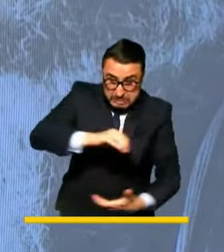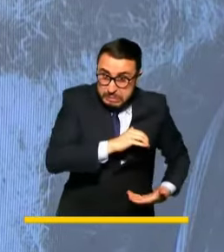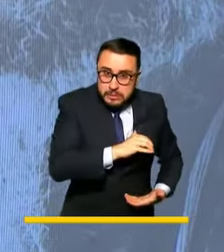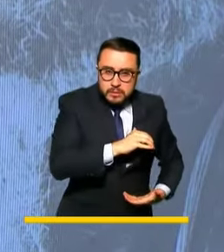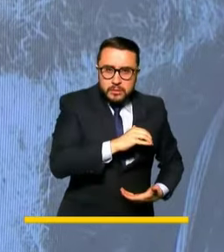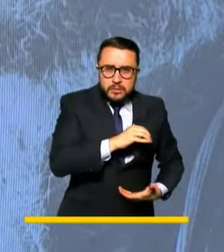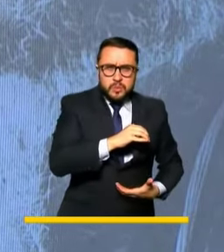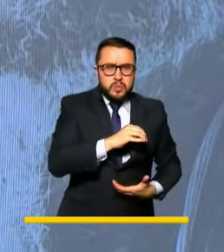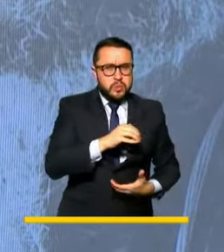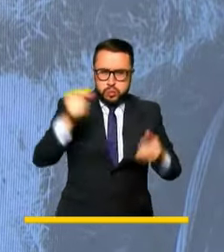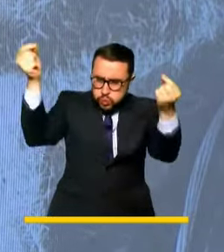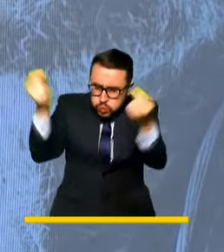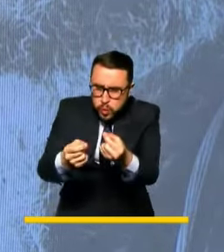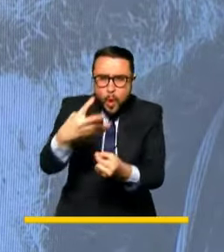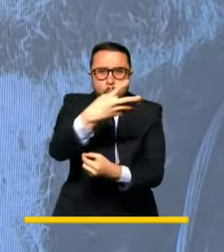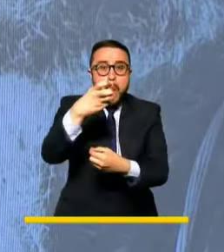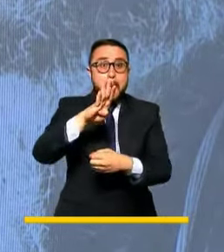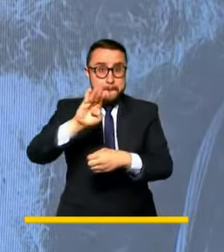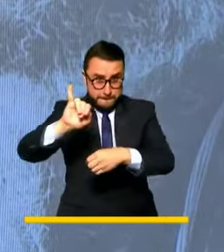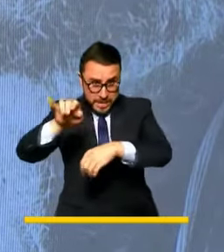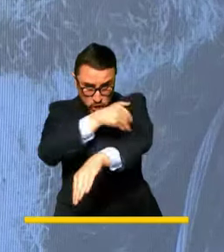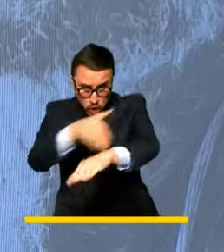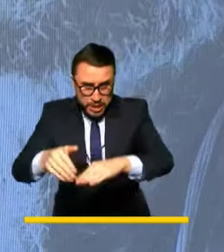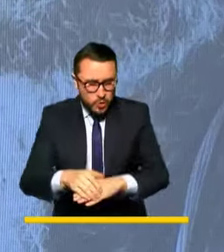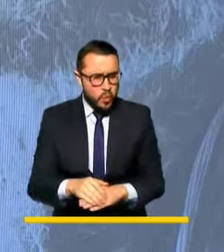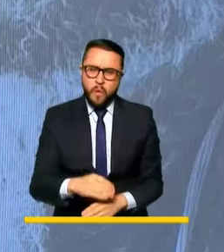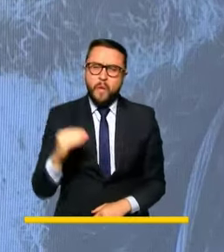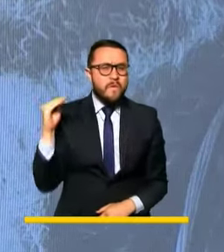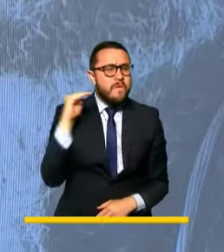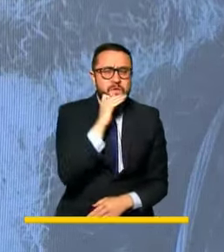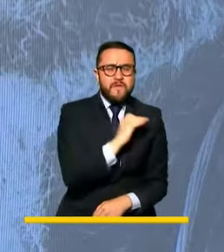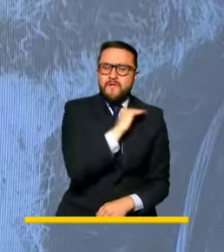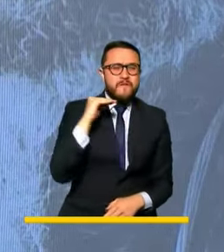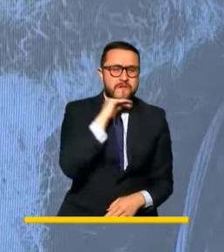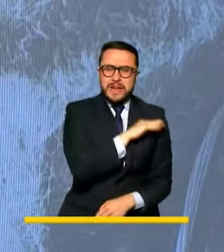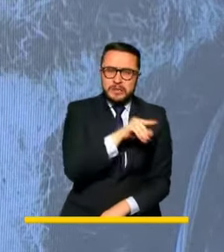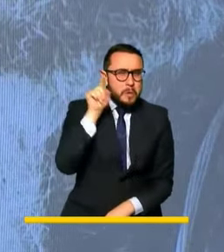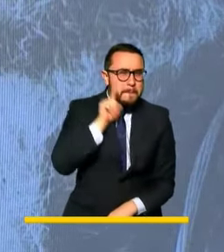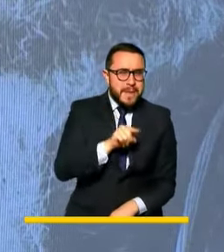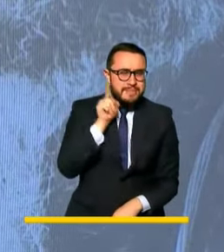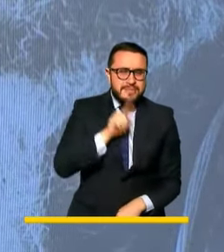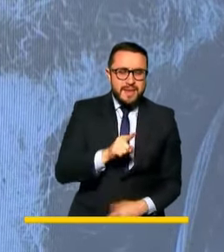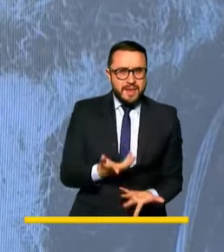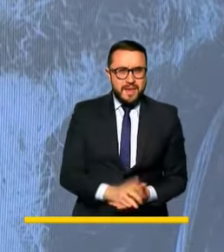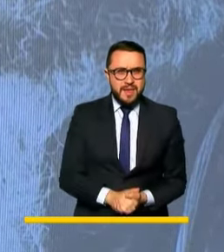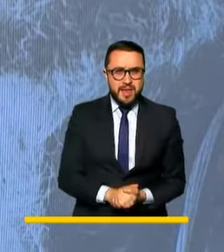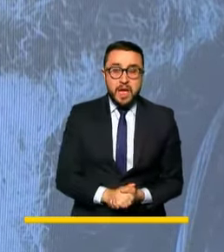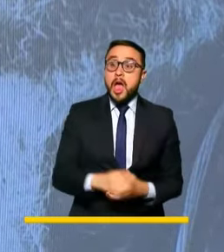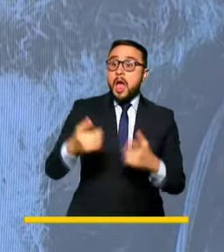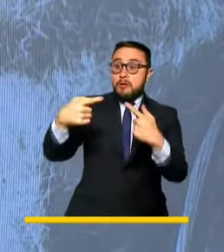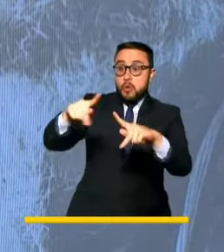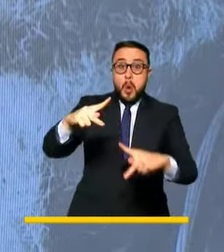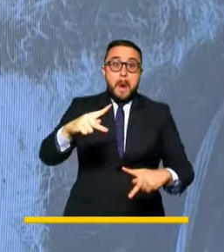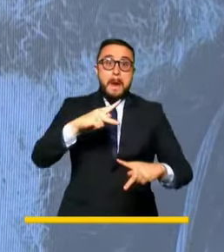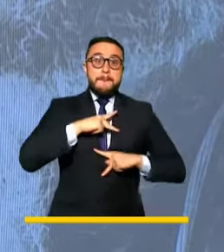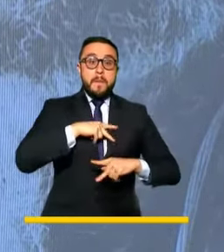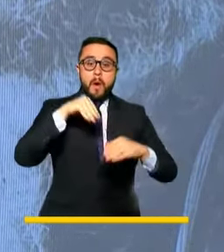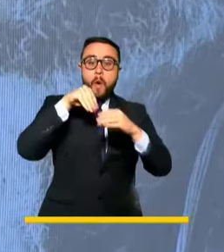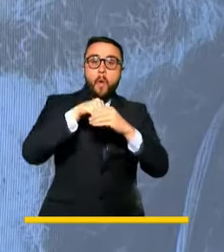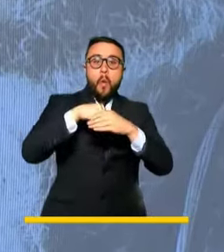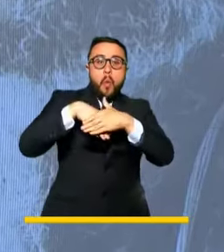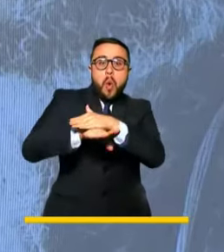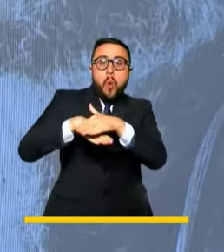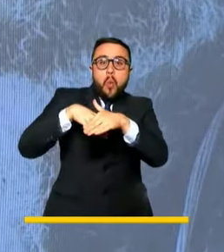cuatrocientos billones de pesos. Siguen siendo manejadas por los actuales propietarios de los fondos